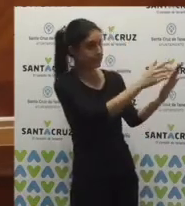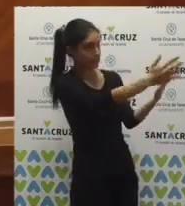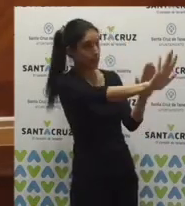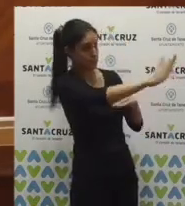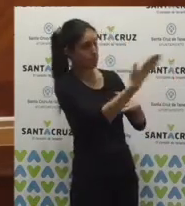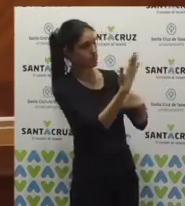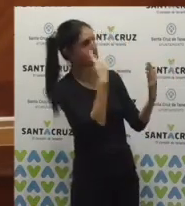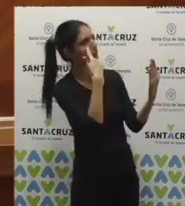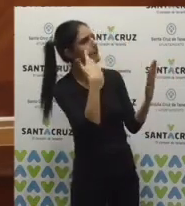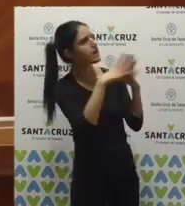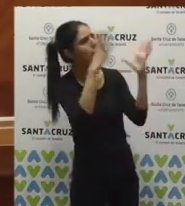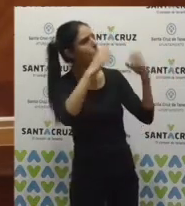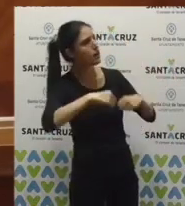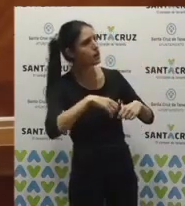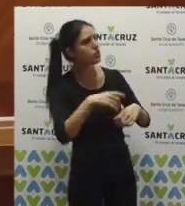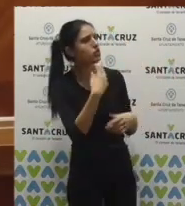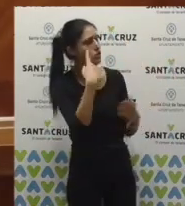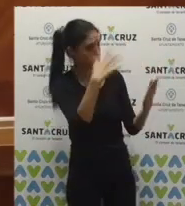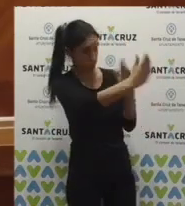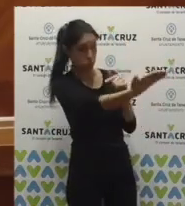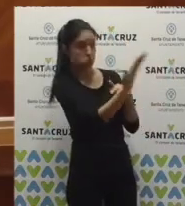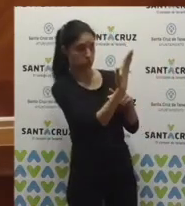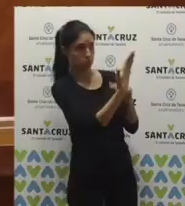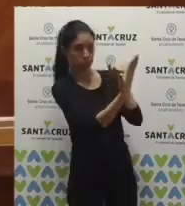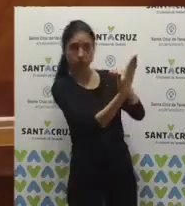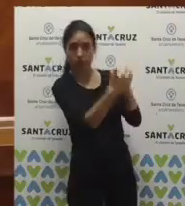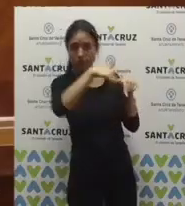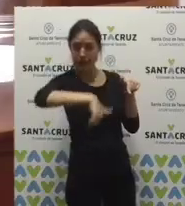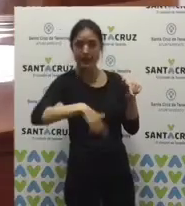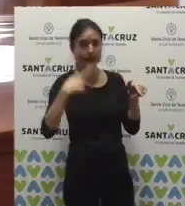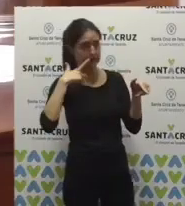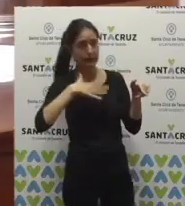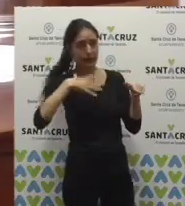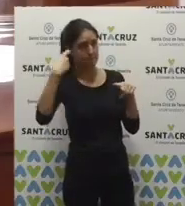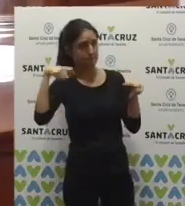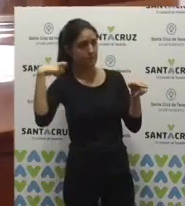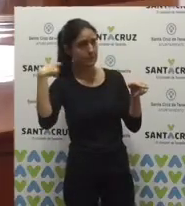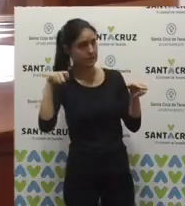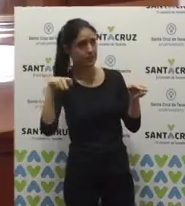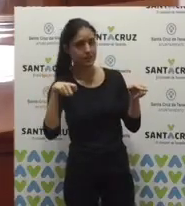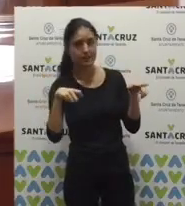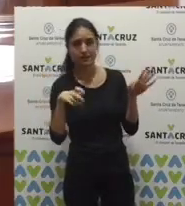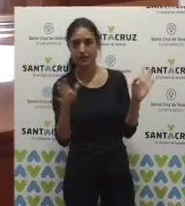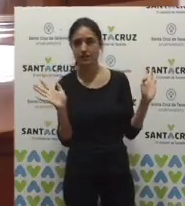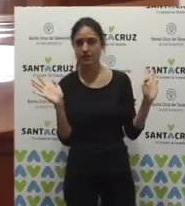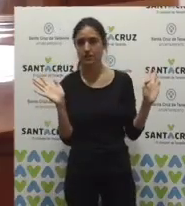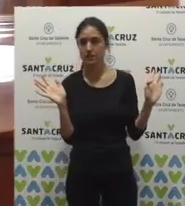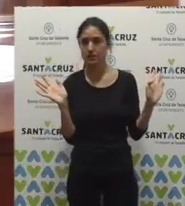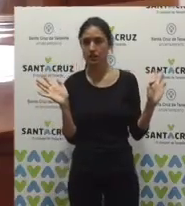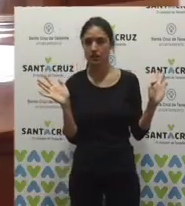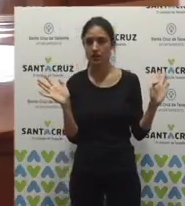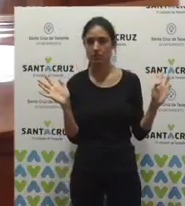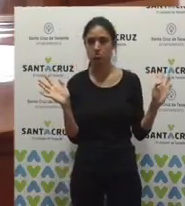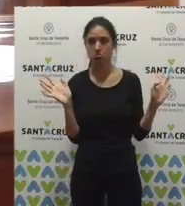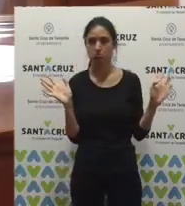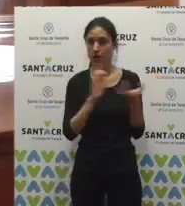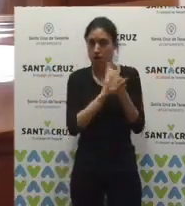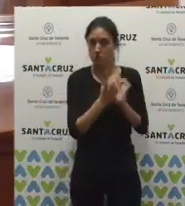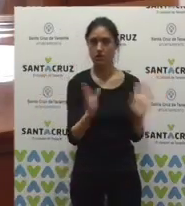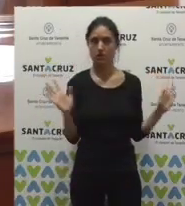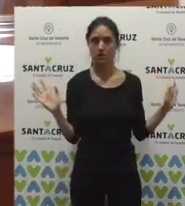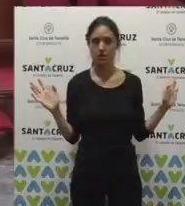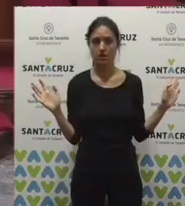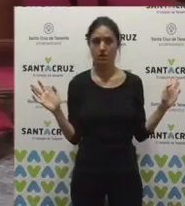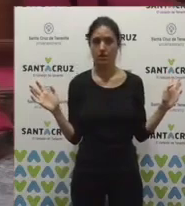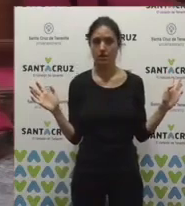en el que se acordó eso esta presidencia cambiará de criterio pero ese acuerdo no existe ahora está en el reglamento lo puede